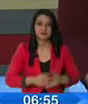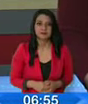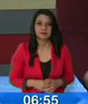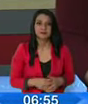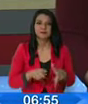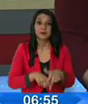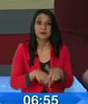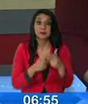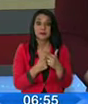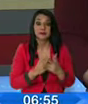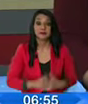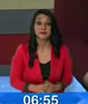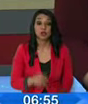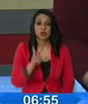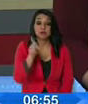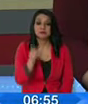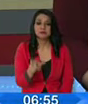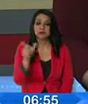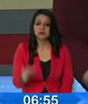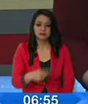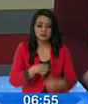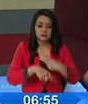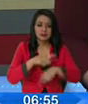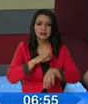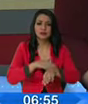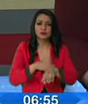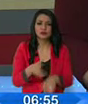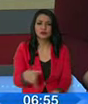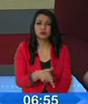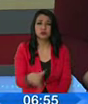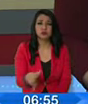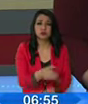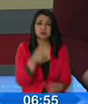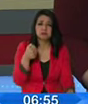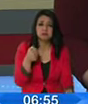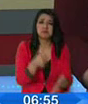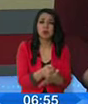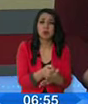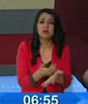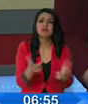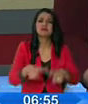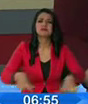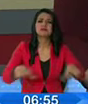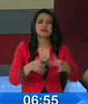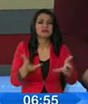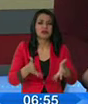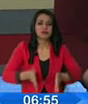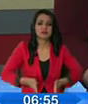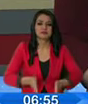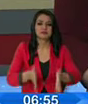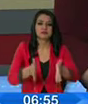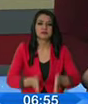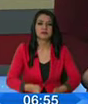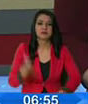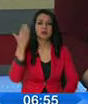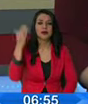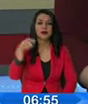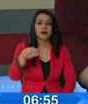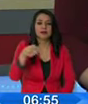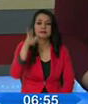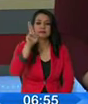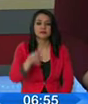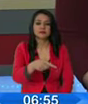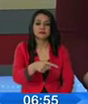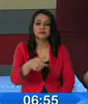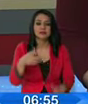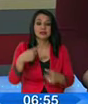Y les contamos que dos personas resultaron heridas tras un accidente de tránsito múltiple que se registró en la avenida Marta Bucaram, al sur de Quito.